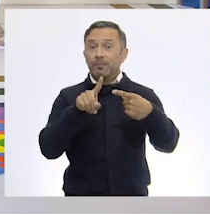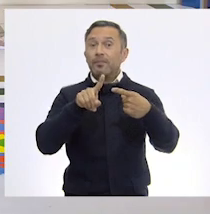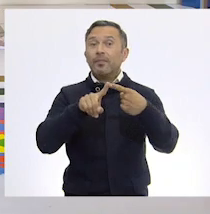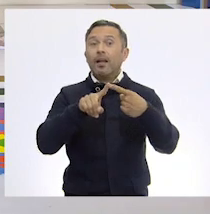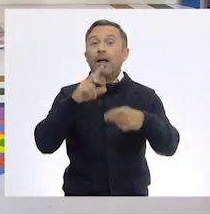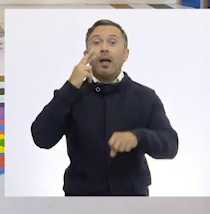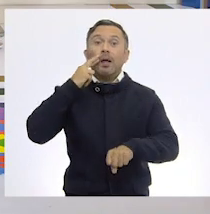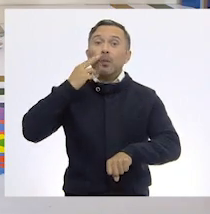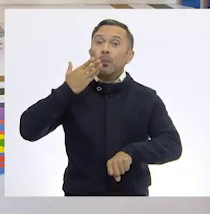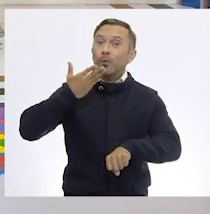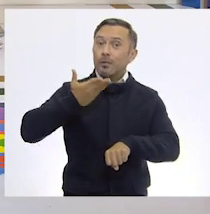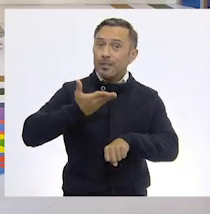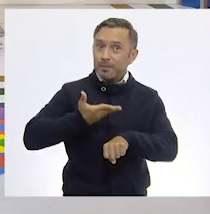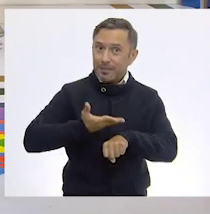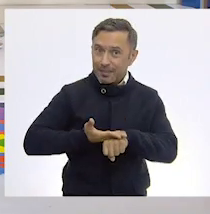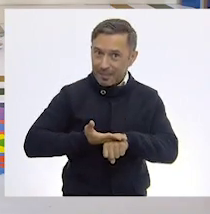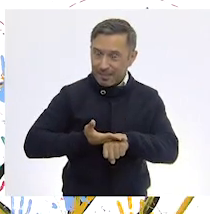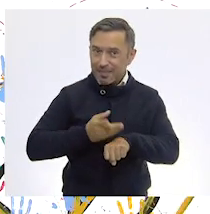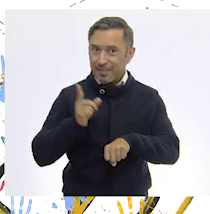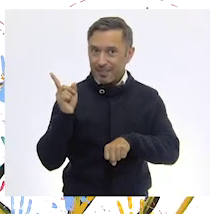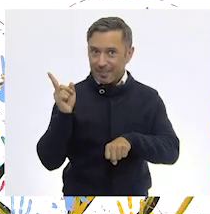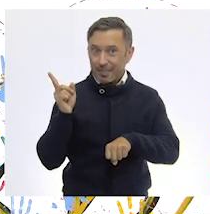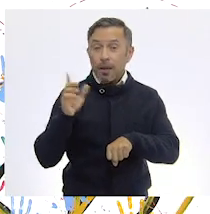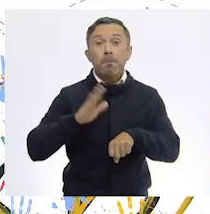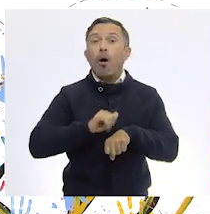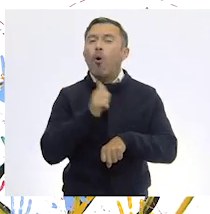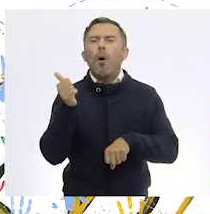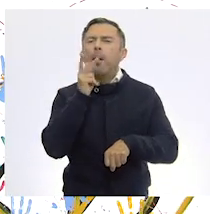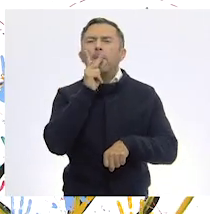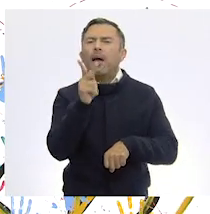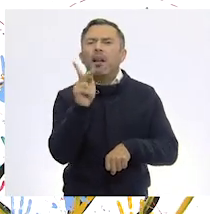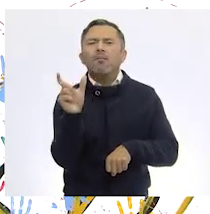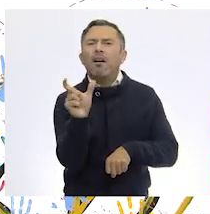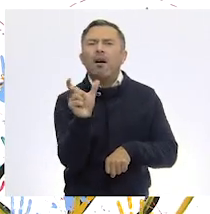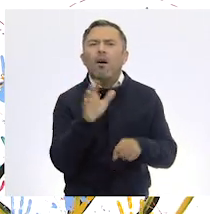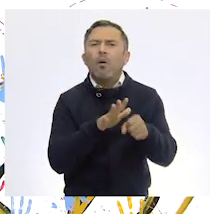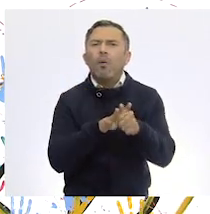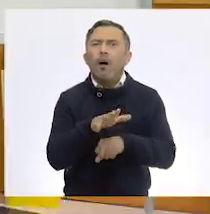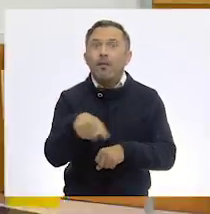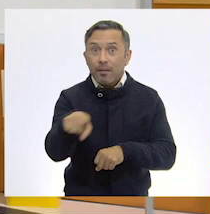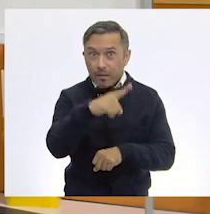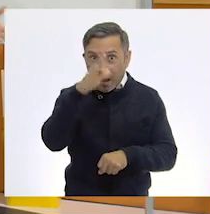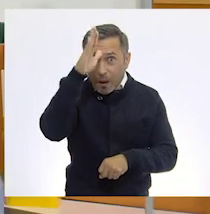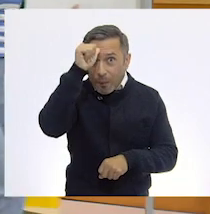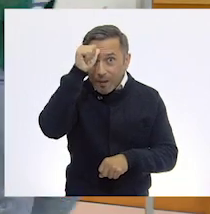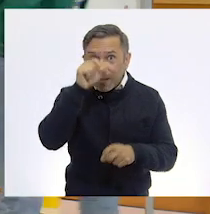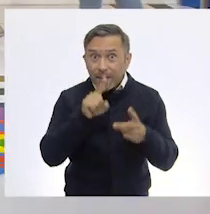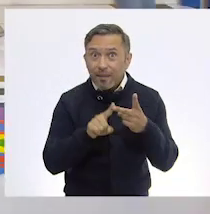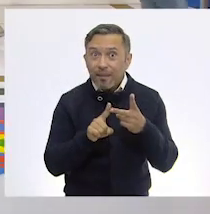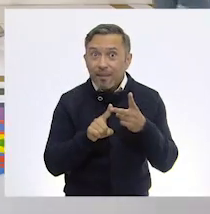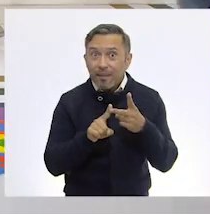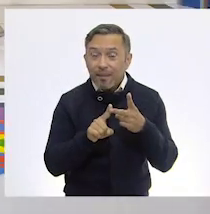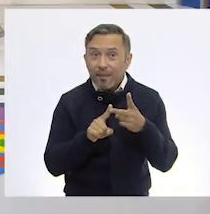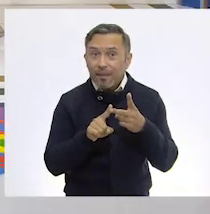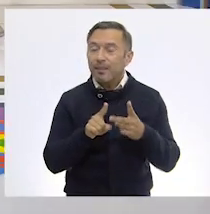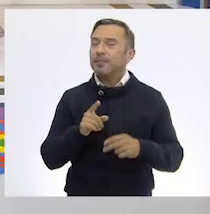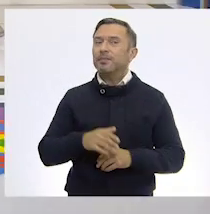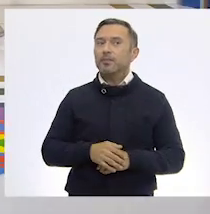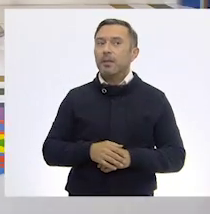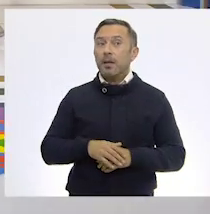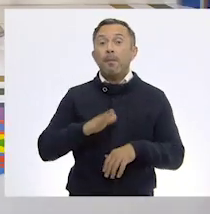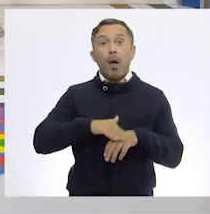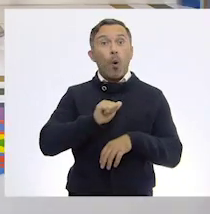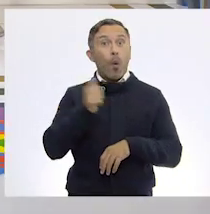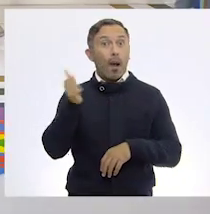responsabilidad. ¡Excelente! Y sí, la otra, Panchito. ¿Cuál era, niñas y niños? ¿Se acuerdan? Muy bien. Y la